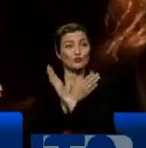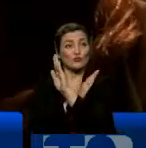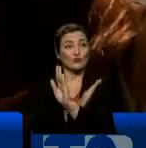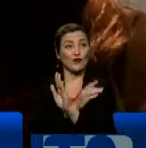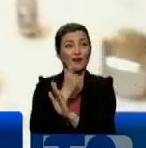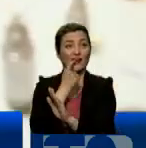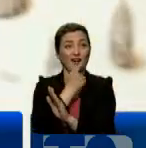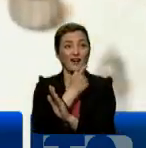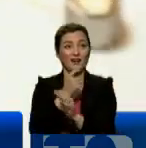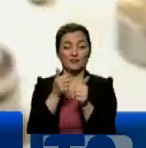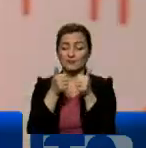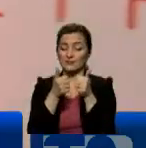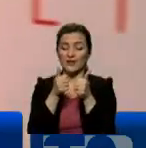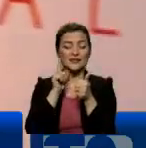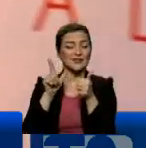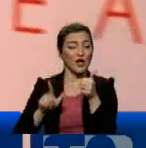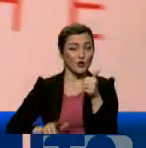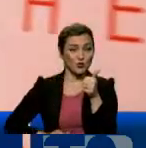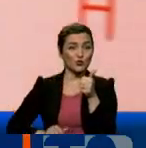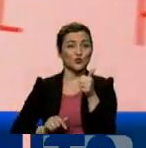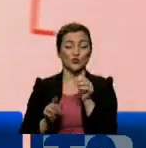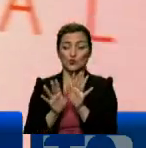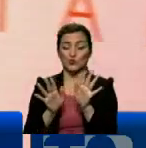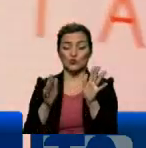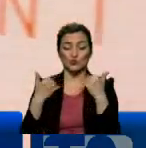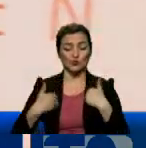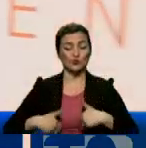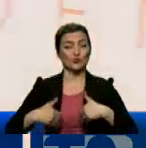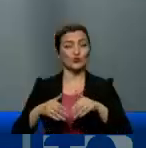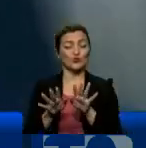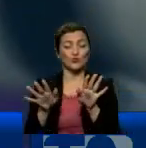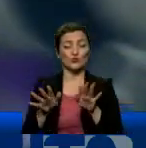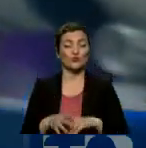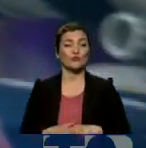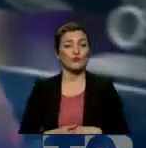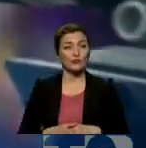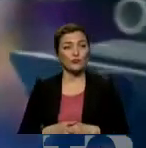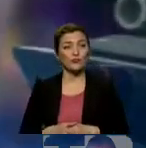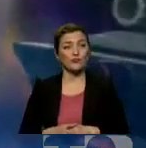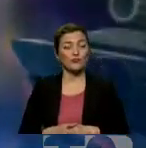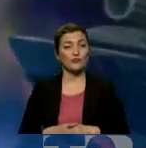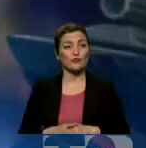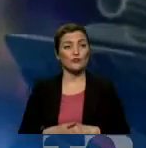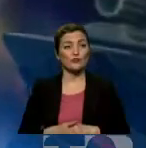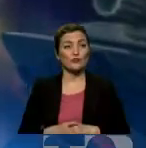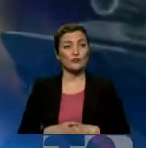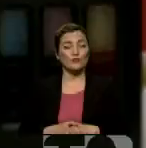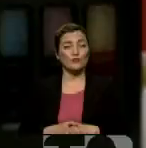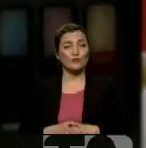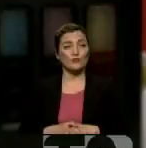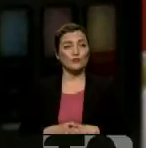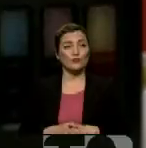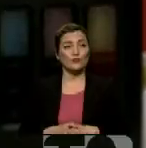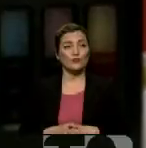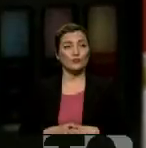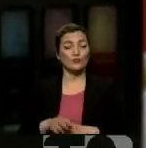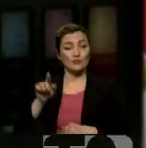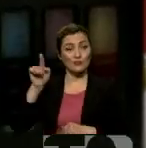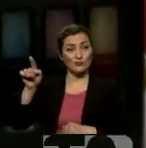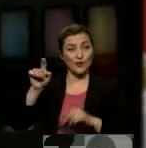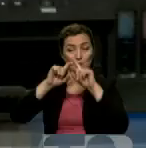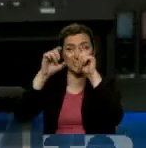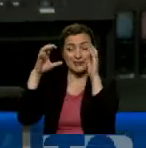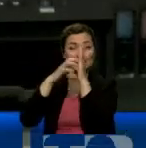y mantenimiento de la salud bucal y generar bienestar colectivo. Canon anuncia